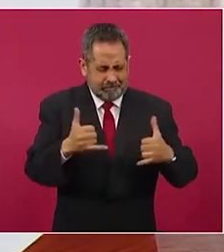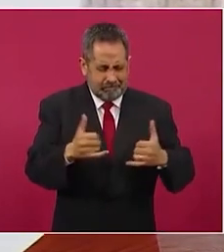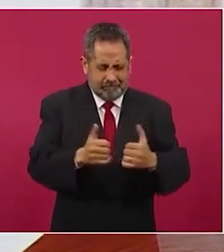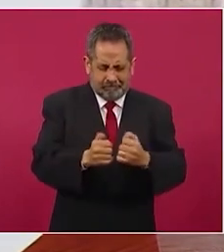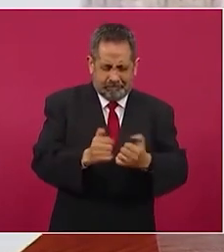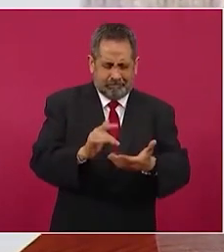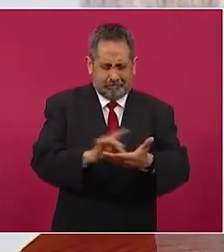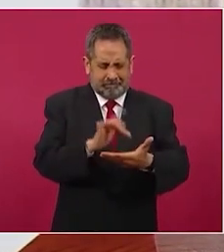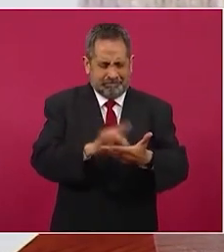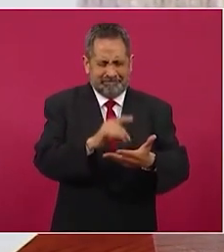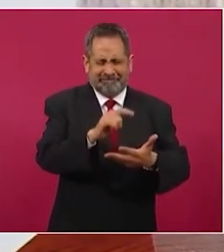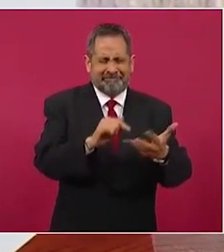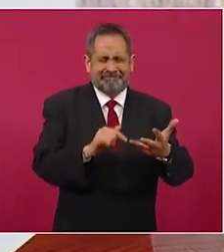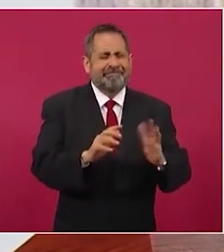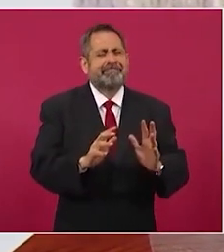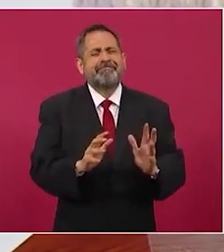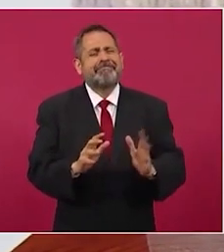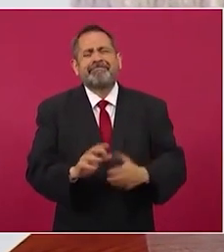electrónicos,